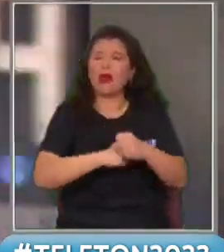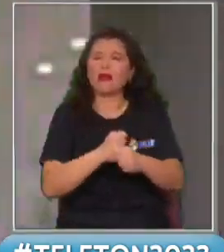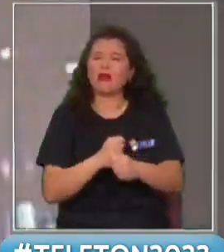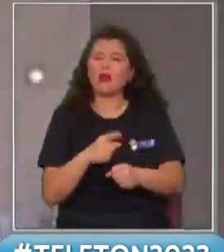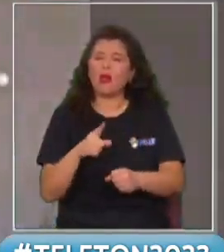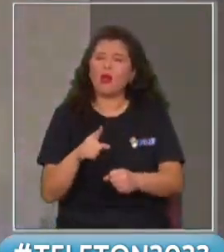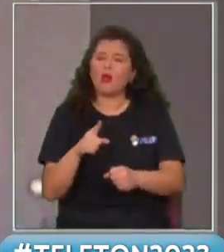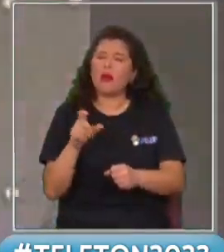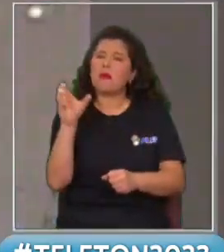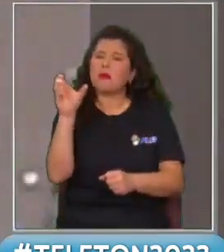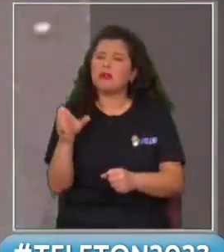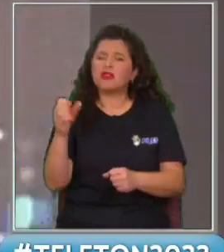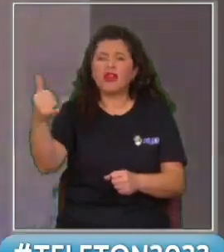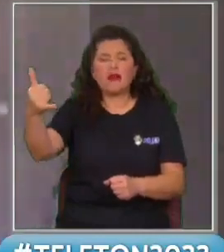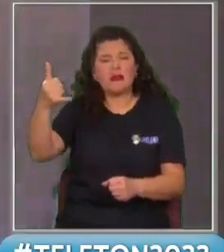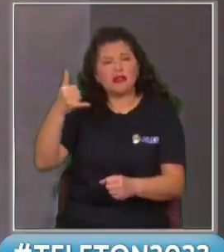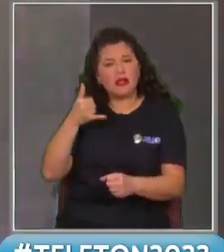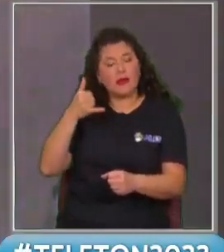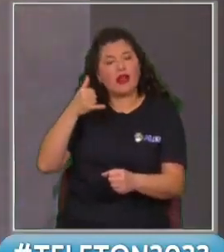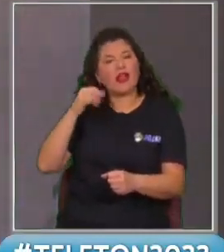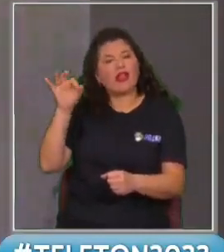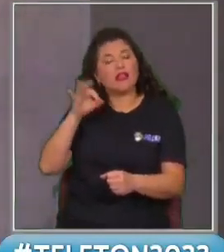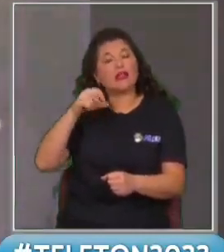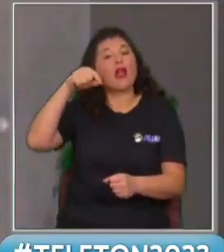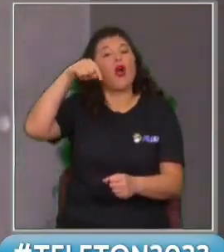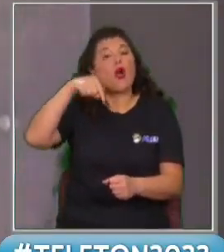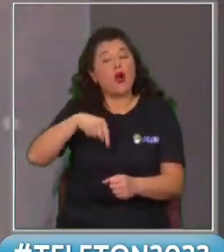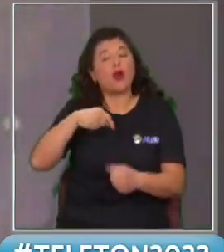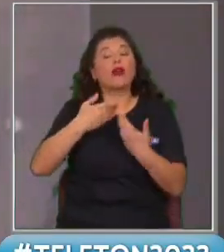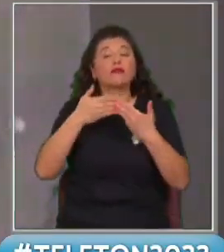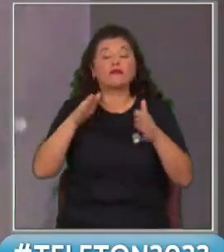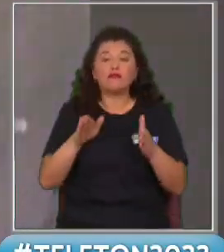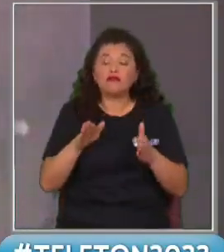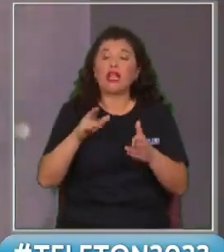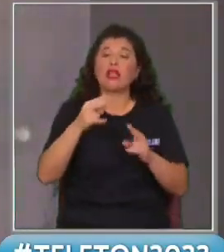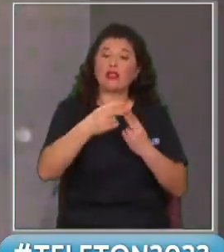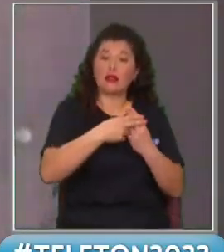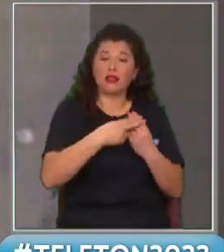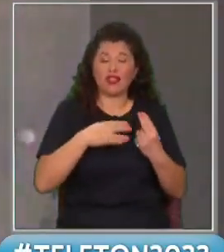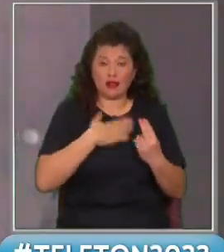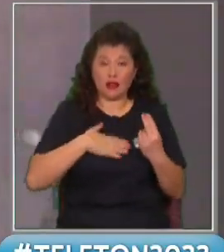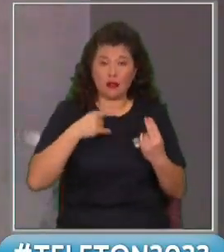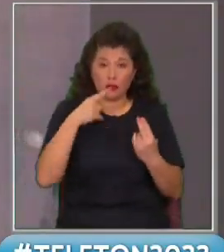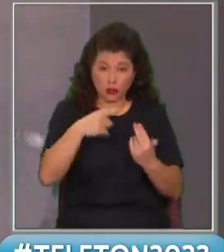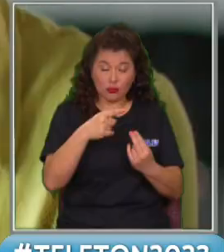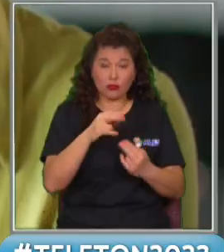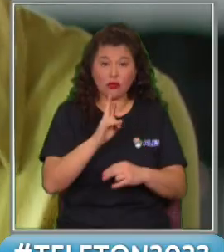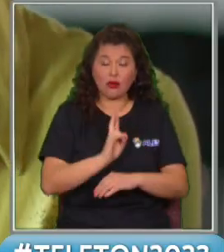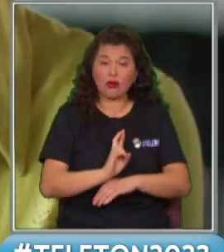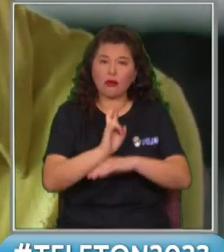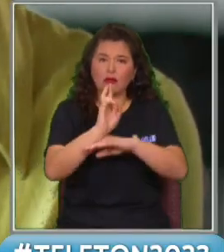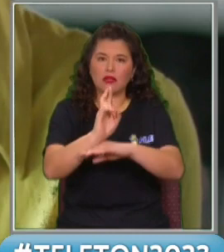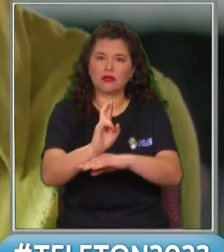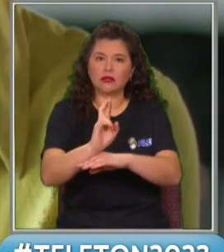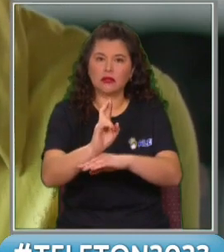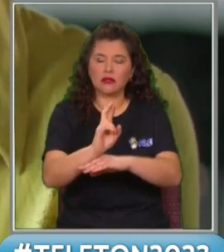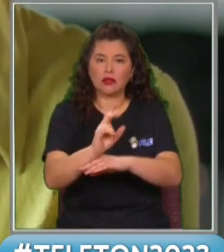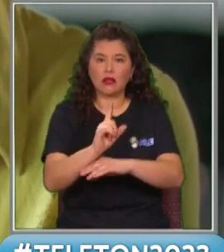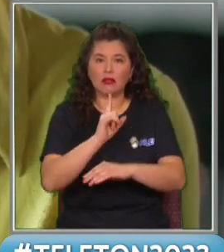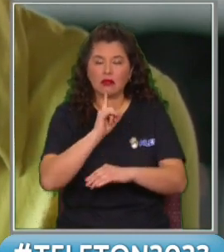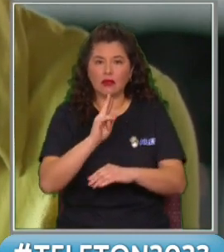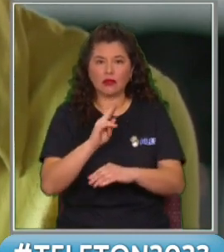me llama y me dice, oye, hoy día es la abertura de la Teletón y queremos que tú estés representando al canal. Me asusté